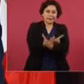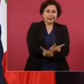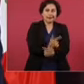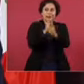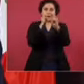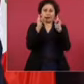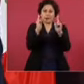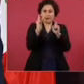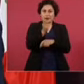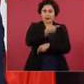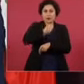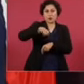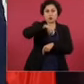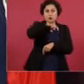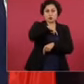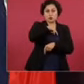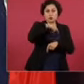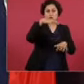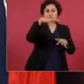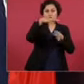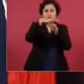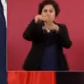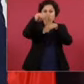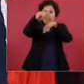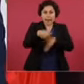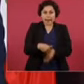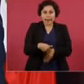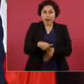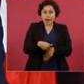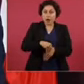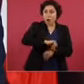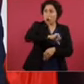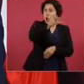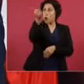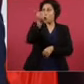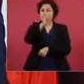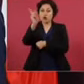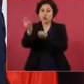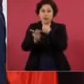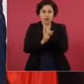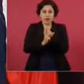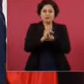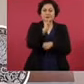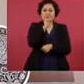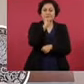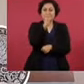no somos protectorado de ningún gobierno extranjero.